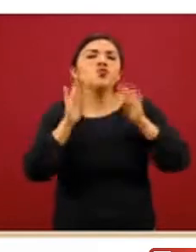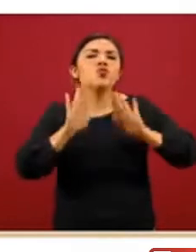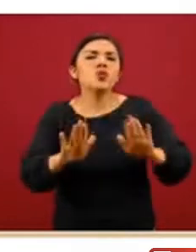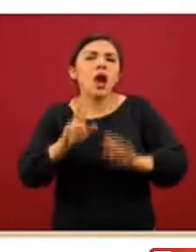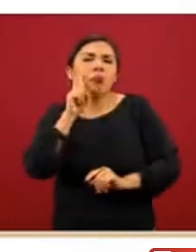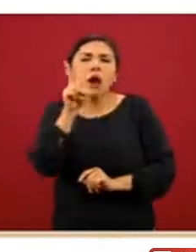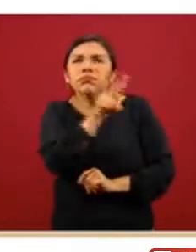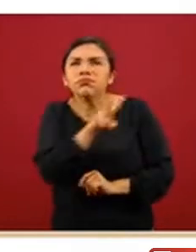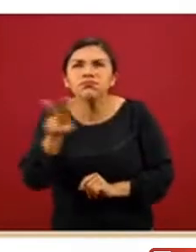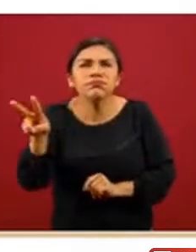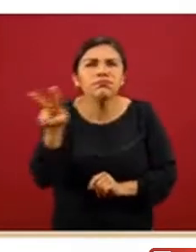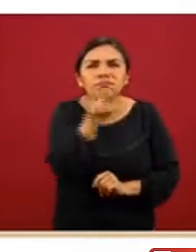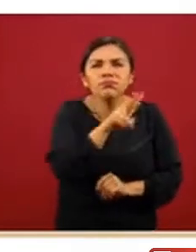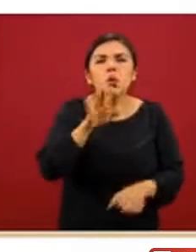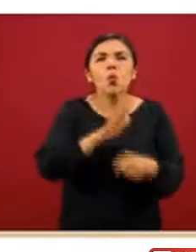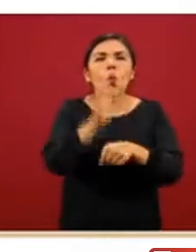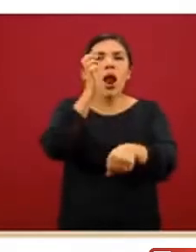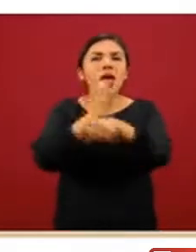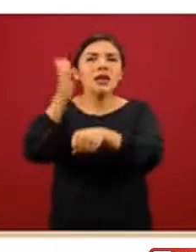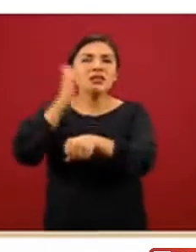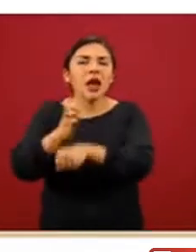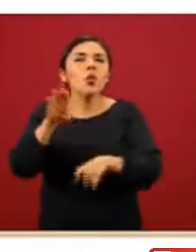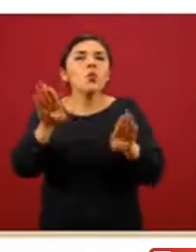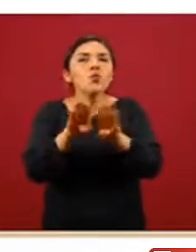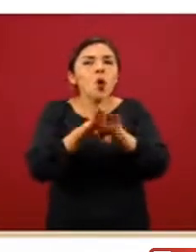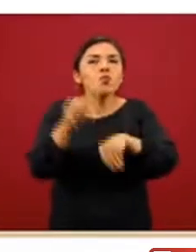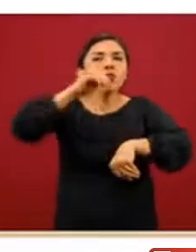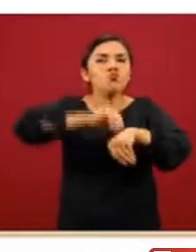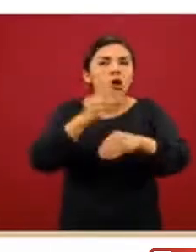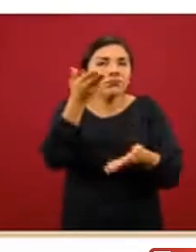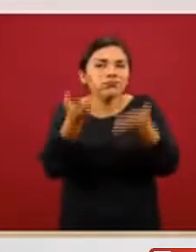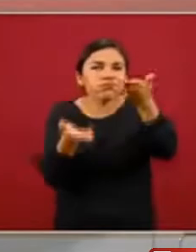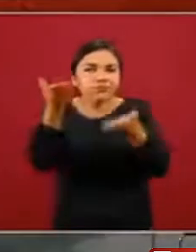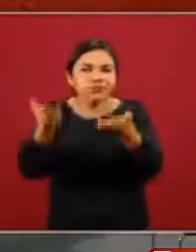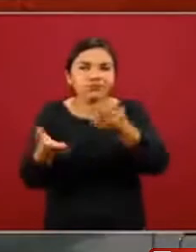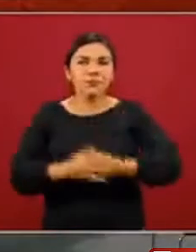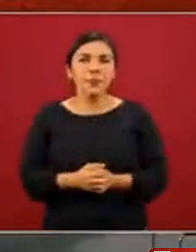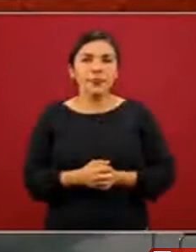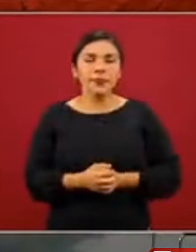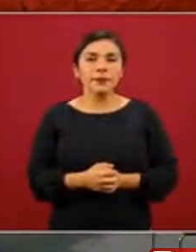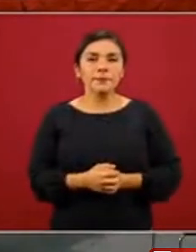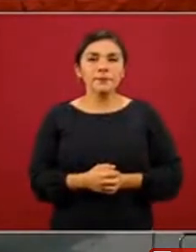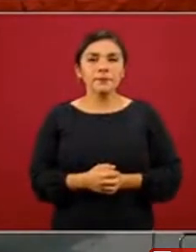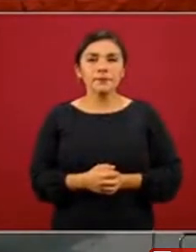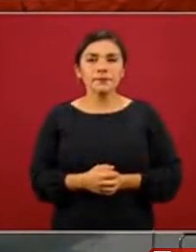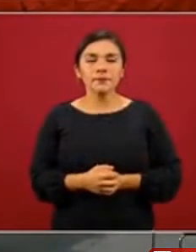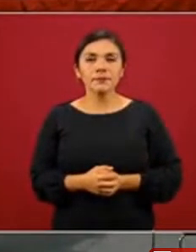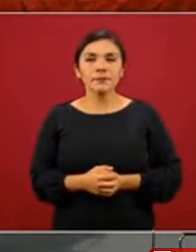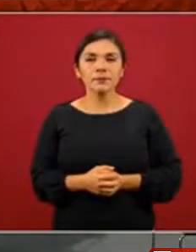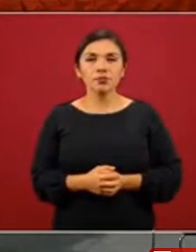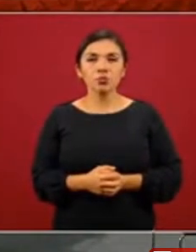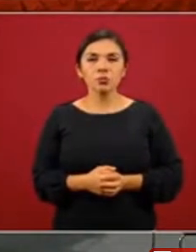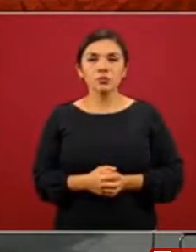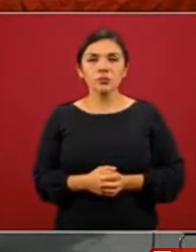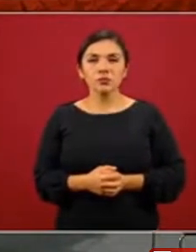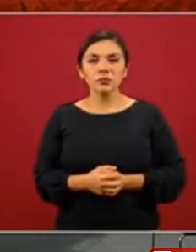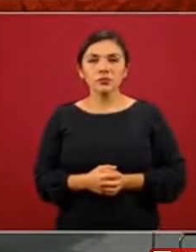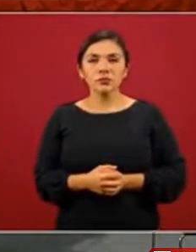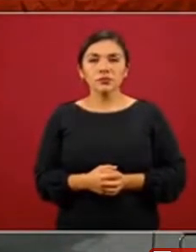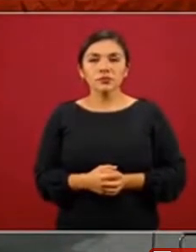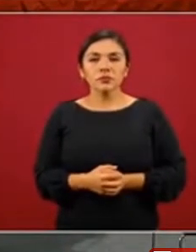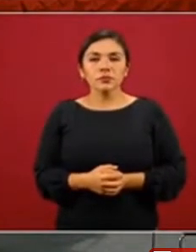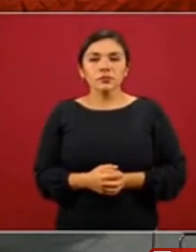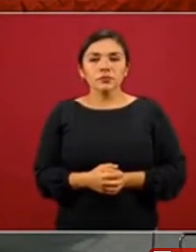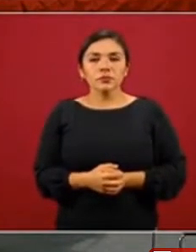cada una de las entidades y ver cuál ha sido su comportamiento en esta ventana. Veamos la siguiente diapositiva.